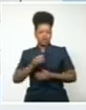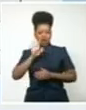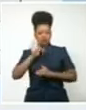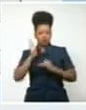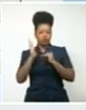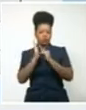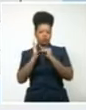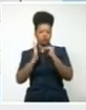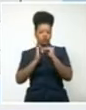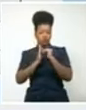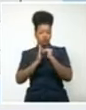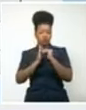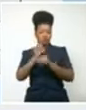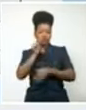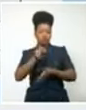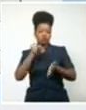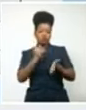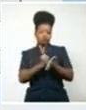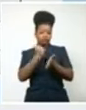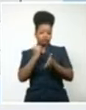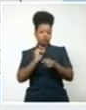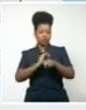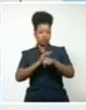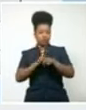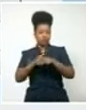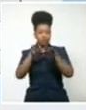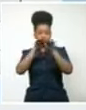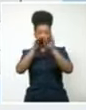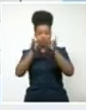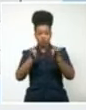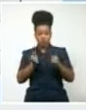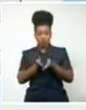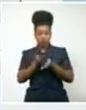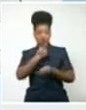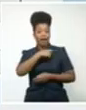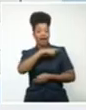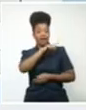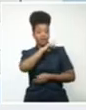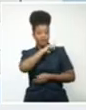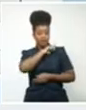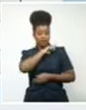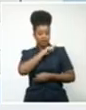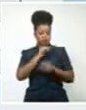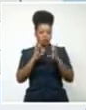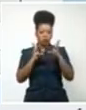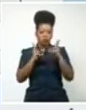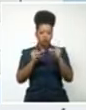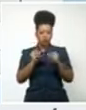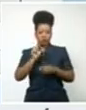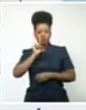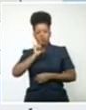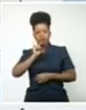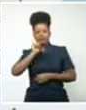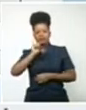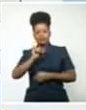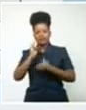5.555.708 casos confirmados. Solo en el día de ayer se diagnosticaron